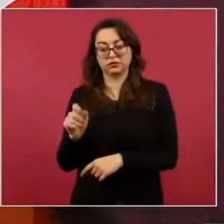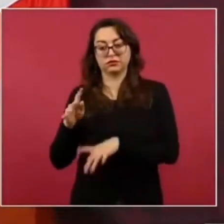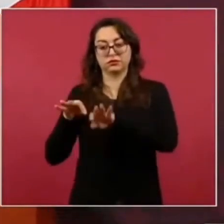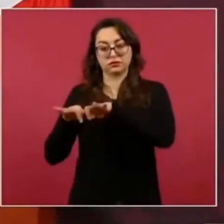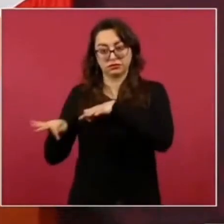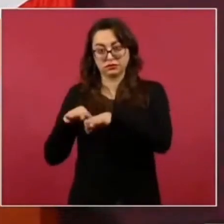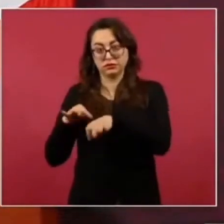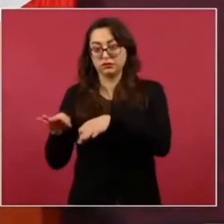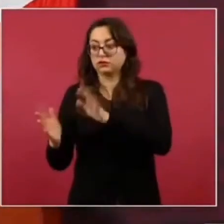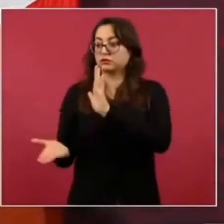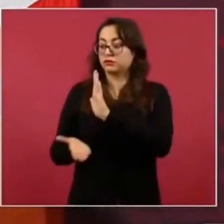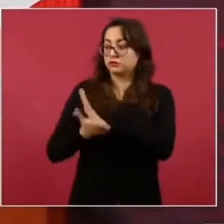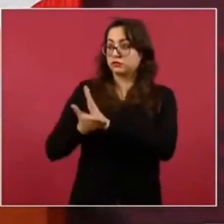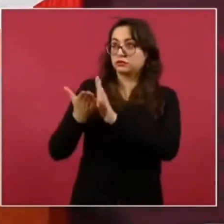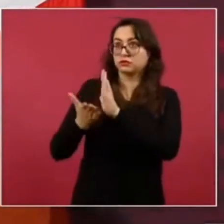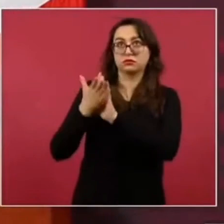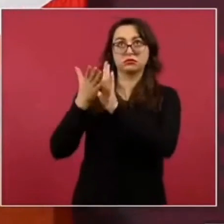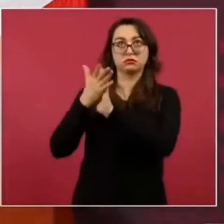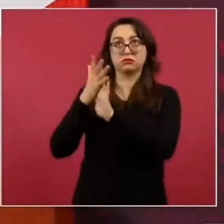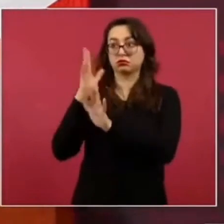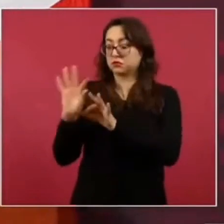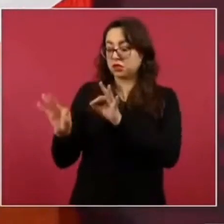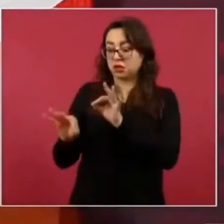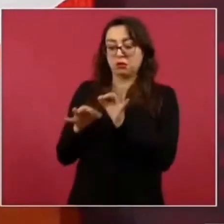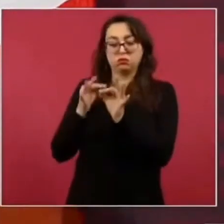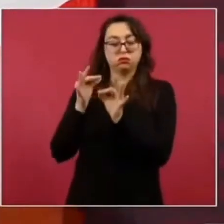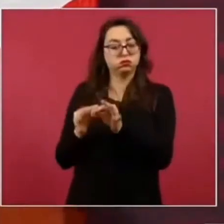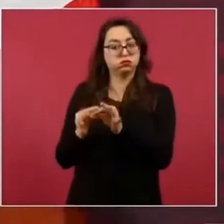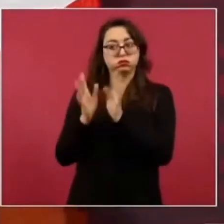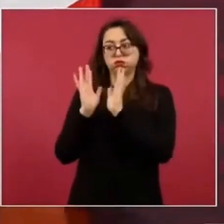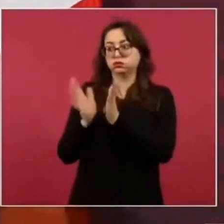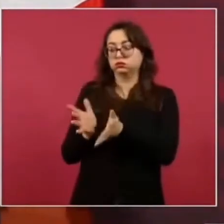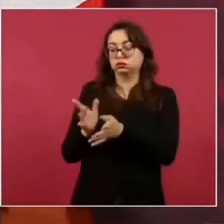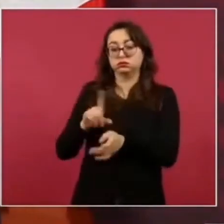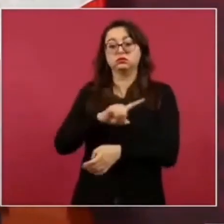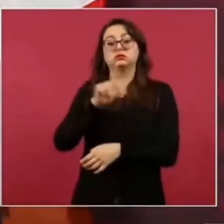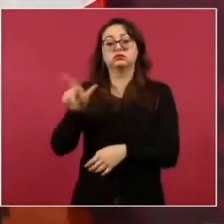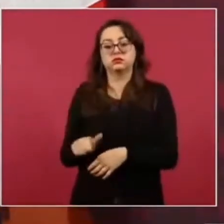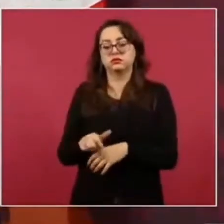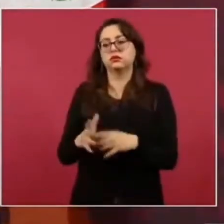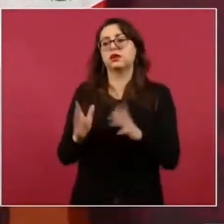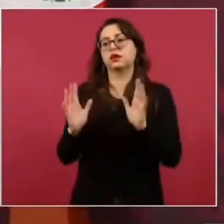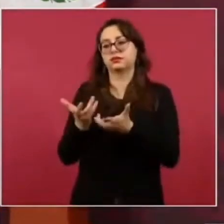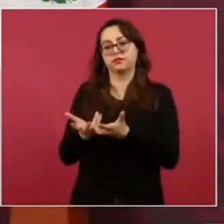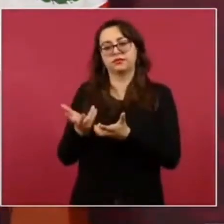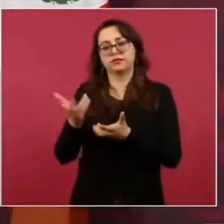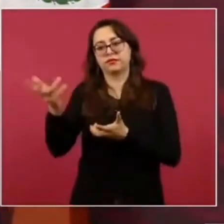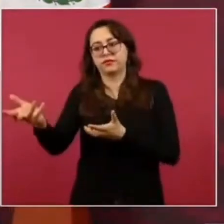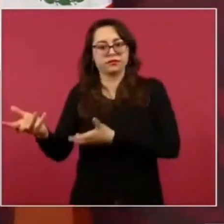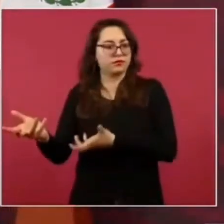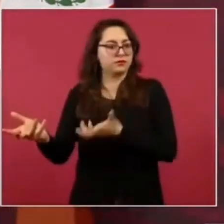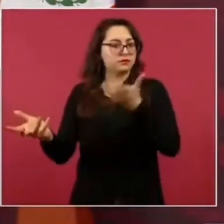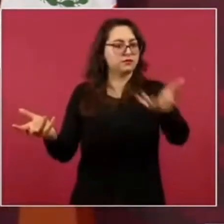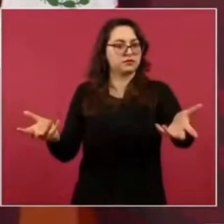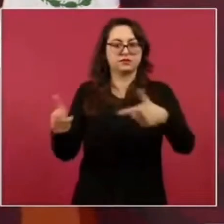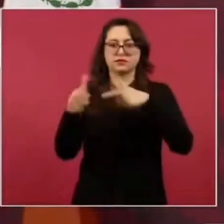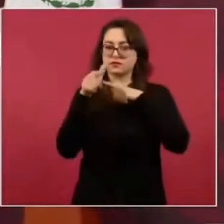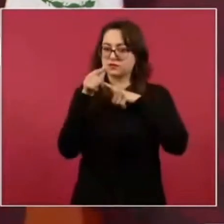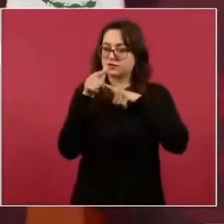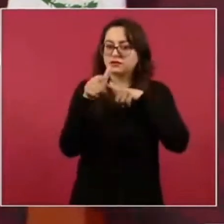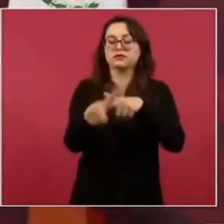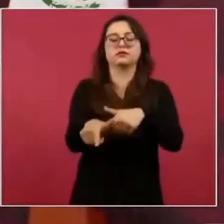en Dos Bocas tienen ya estas opciones. Por eso también